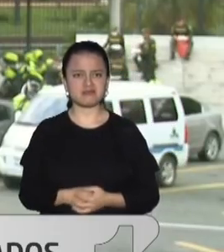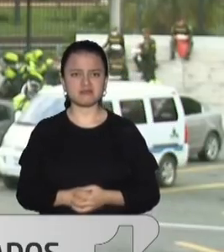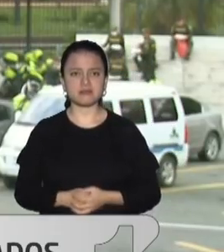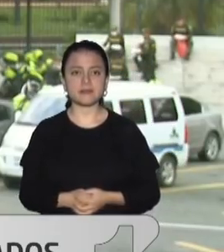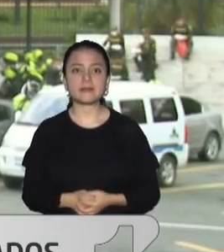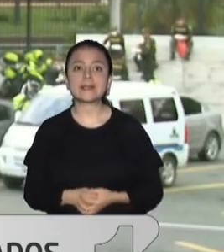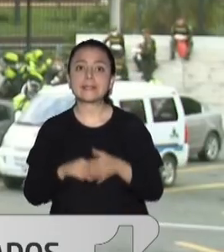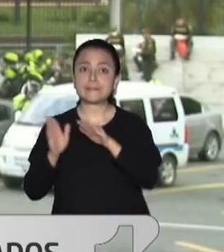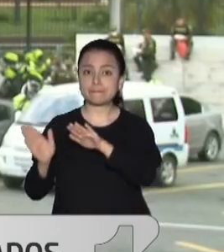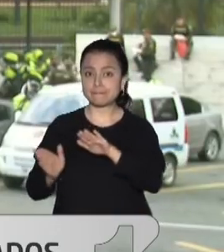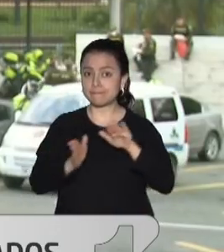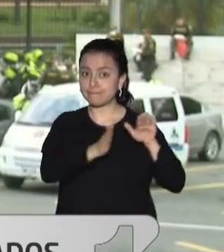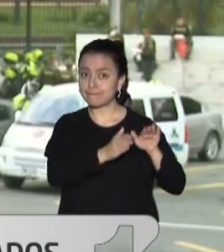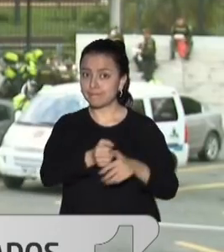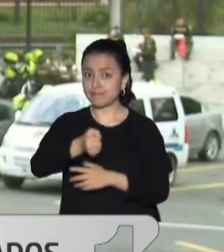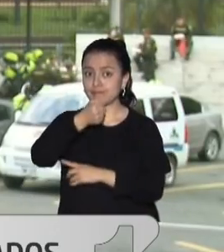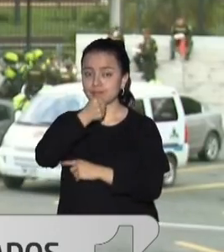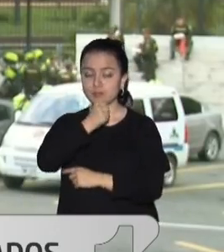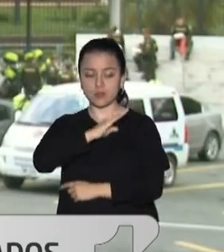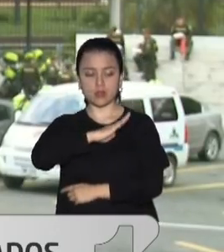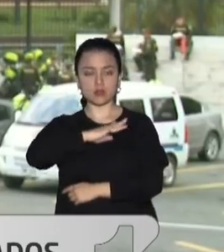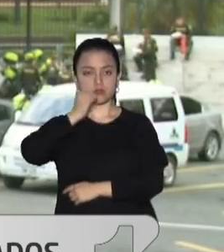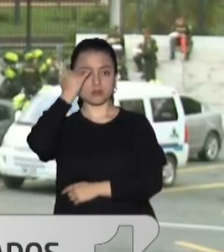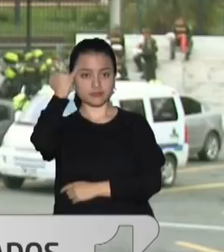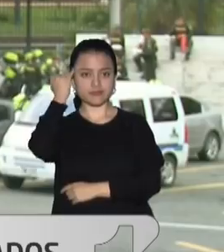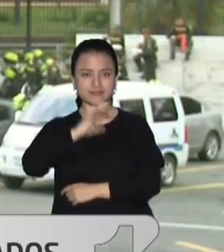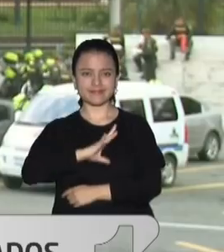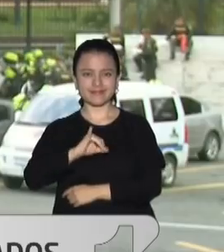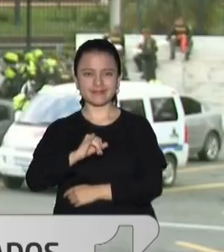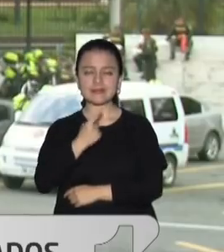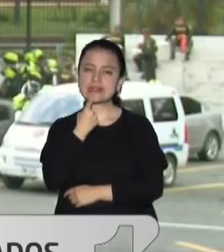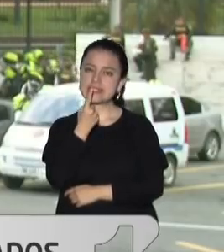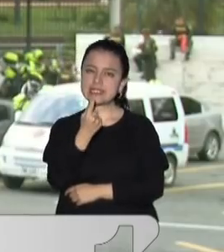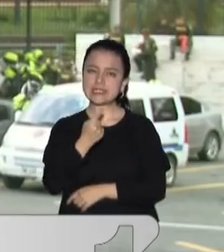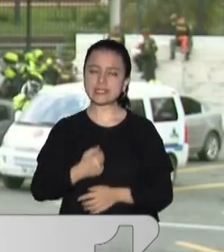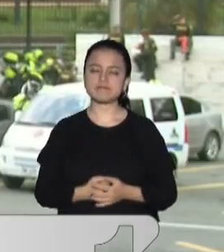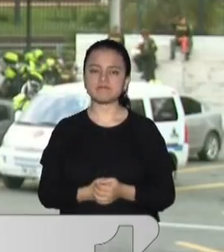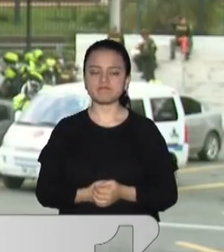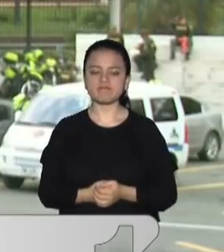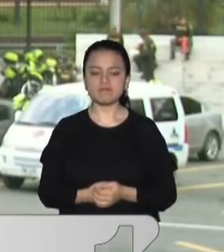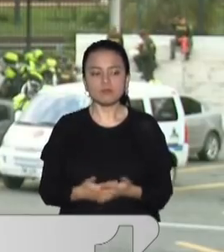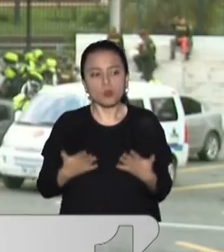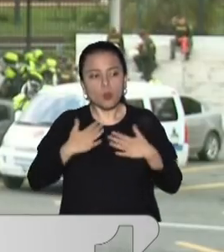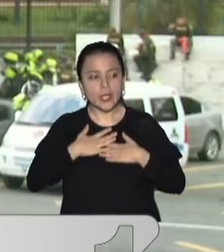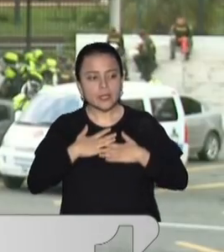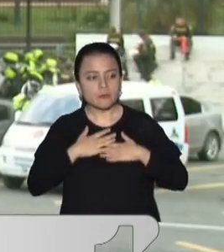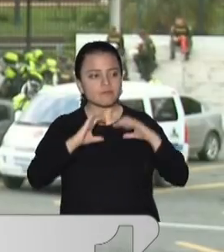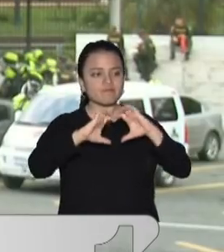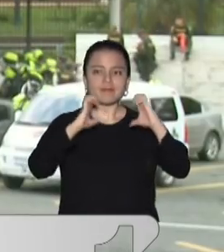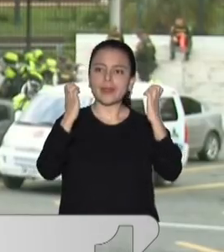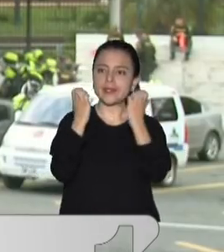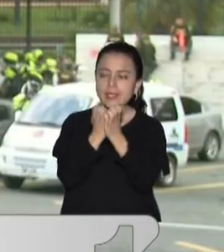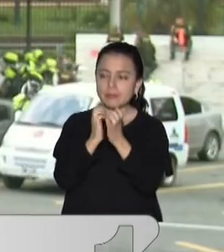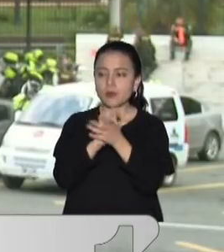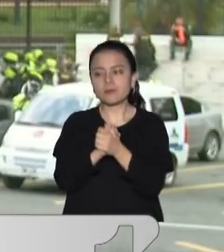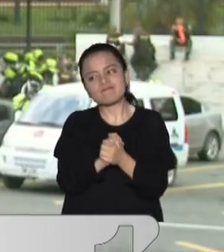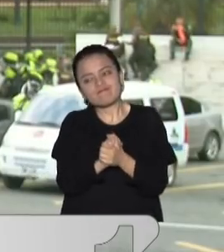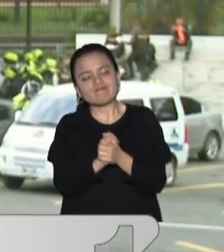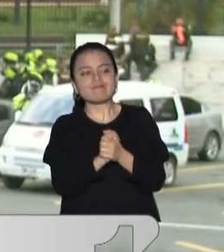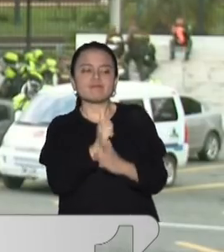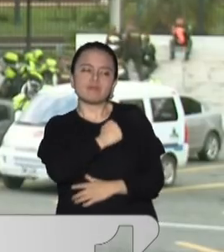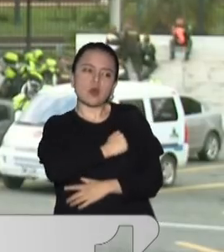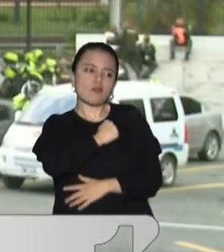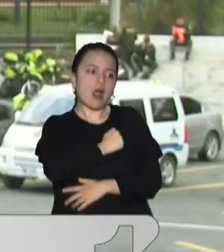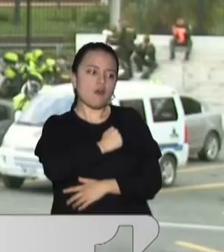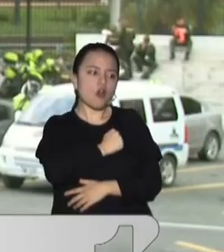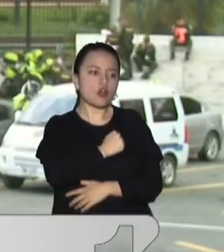Y en otras noticias, el alcalde de Cali, Jorge Iván Ospina, le pidió a todos sus secretarios y directores del despacho renunciar. Se